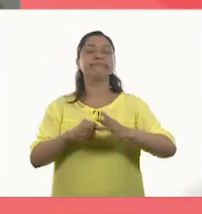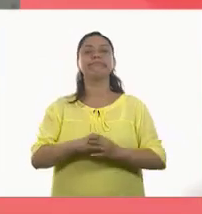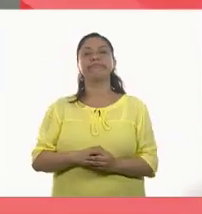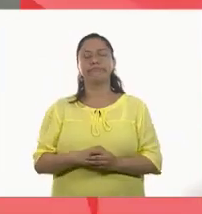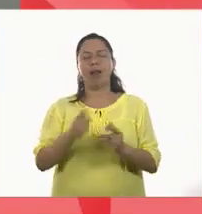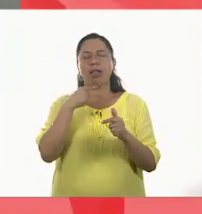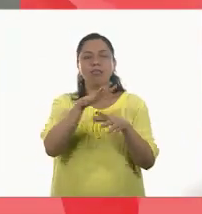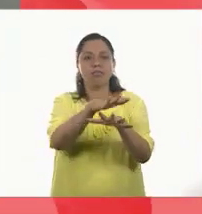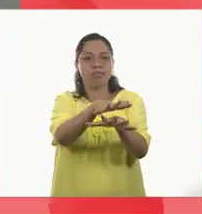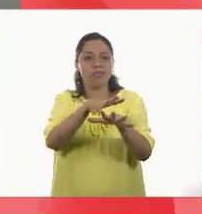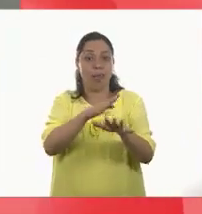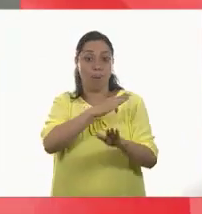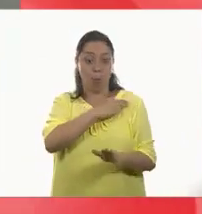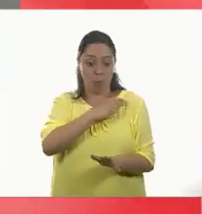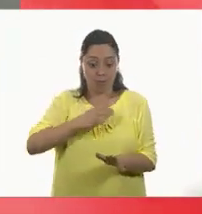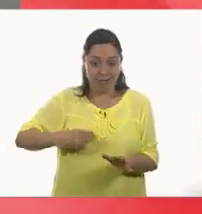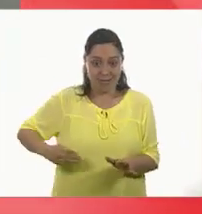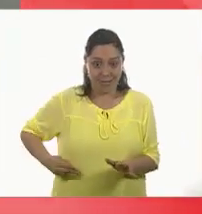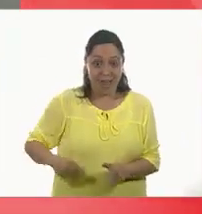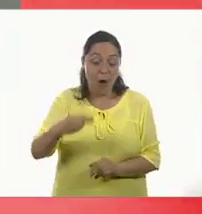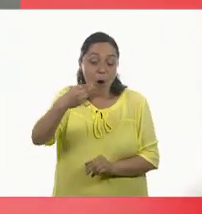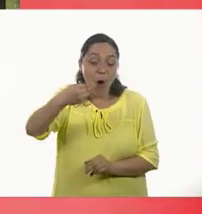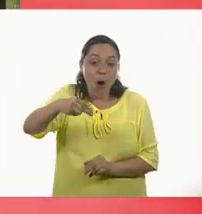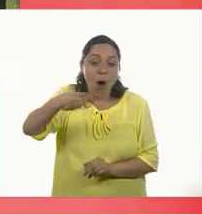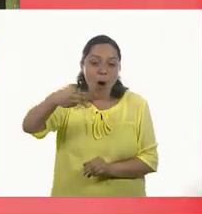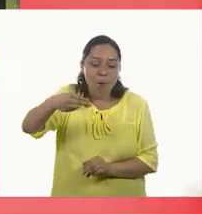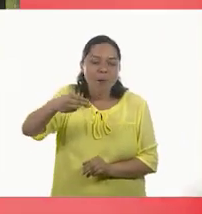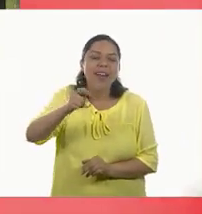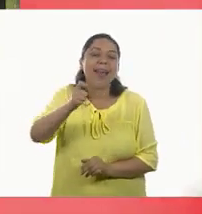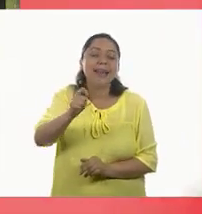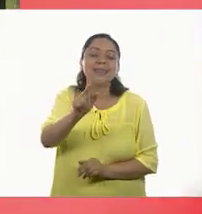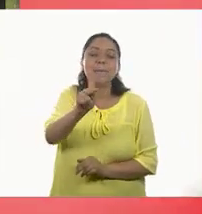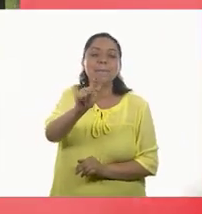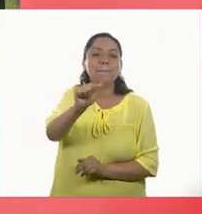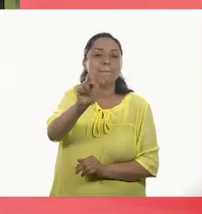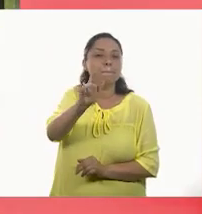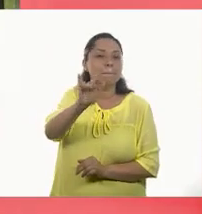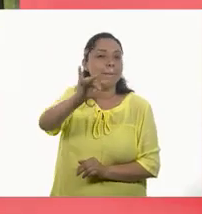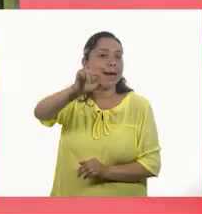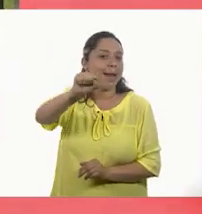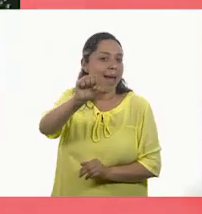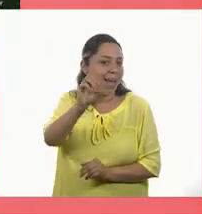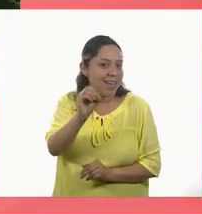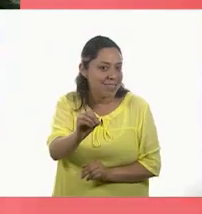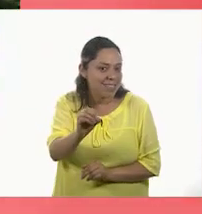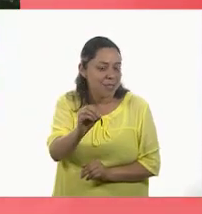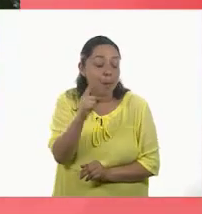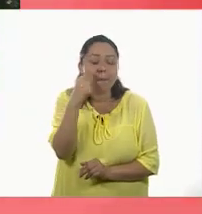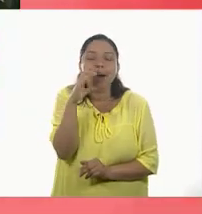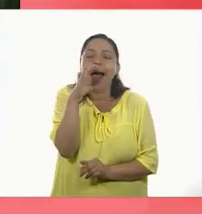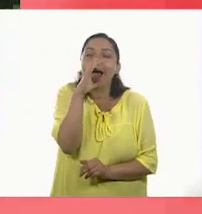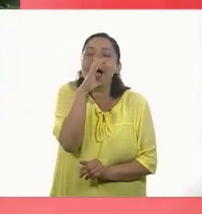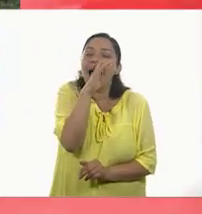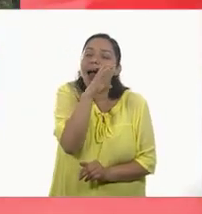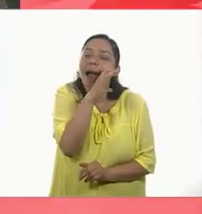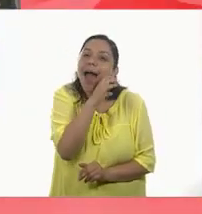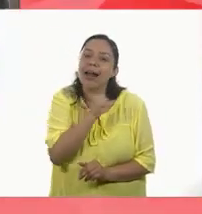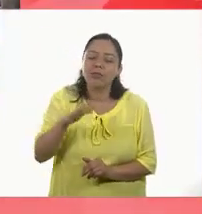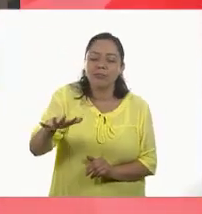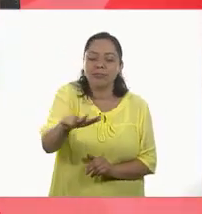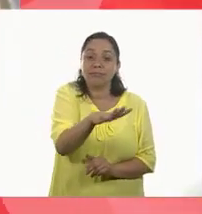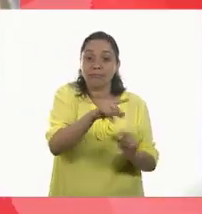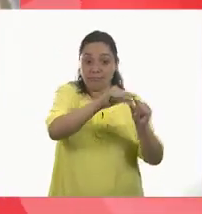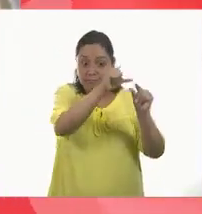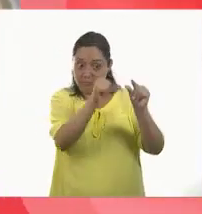impresionante un municipio que en su nombre lo dice todo. Paraíso. Para el calor abrasador de esta zona